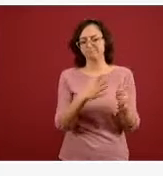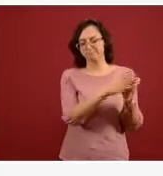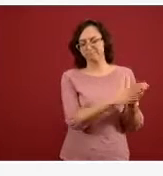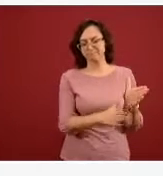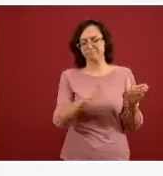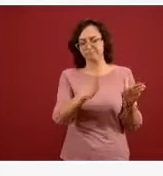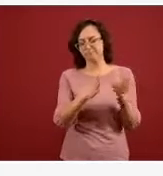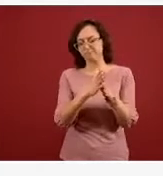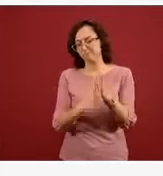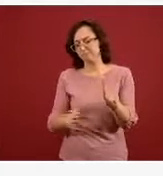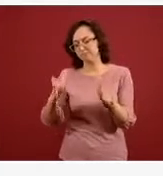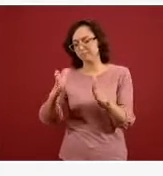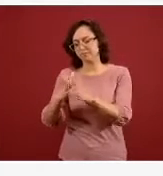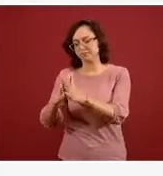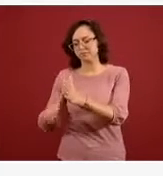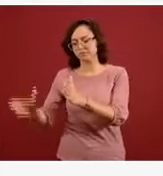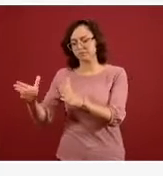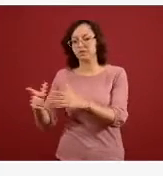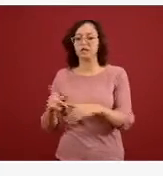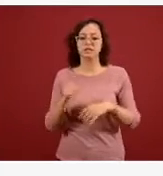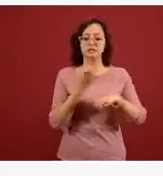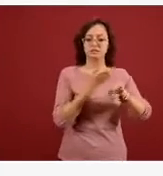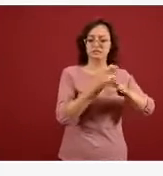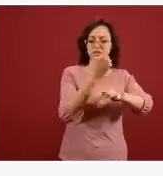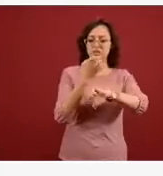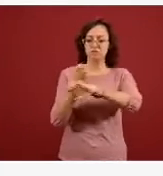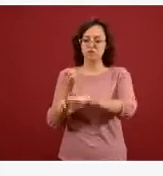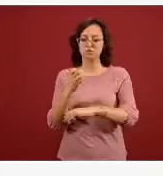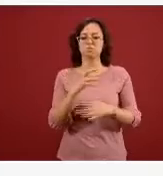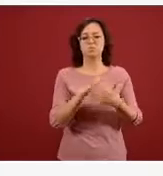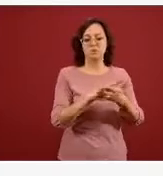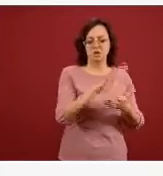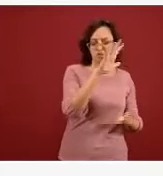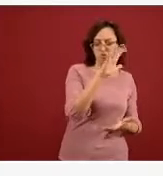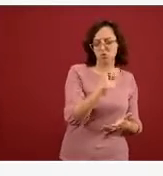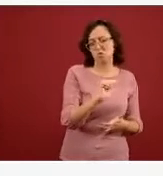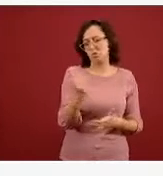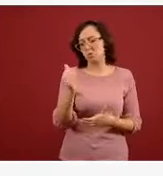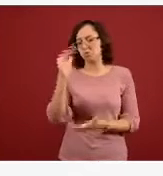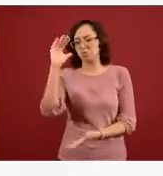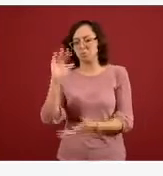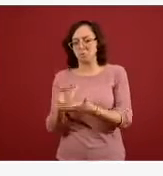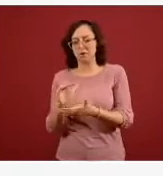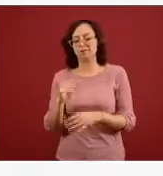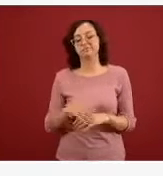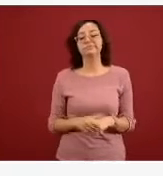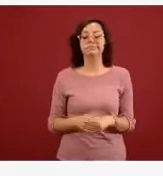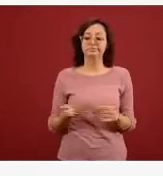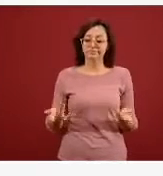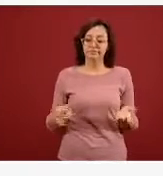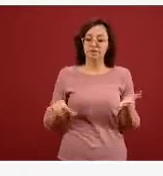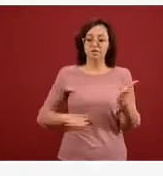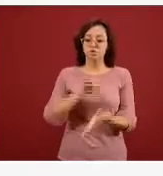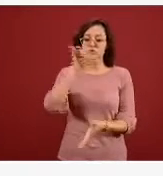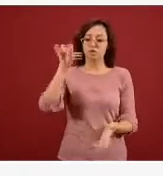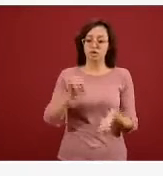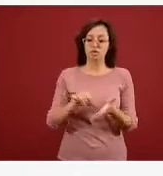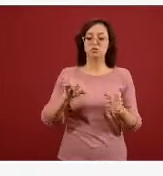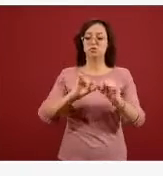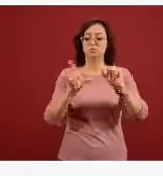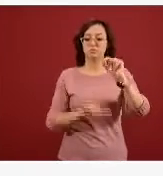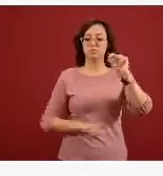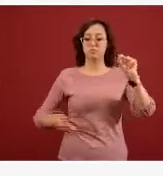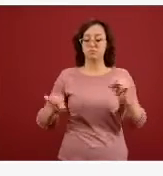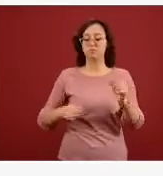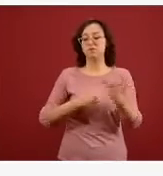en algunos estados en mayor cantidad que en otros, específicamente en la zona metropolitana del Valle de México, que